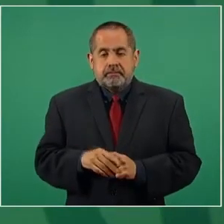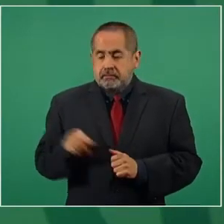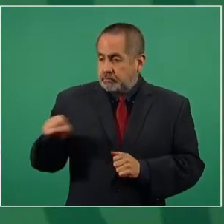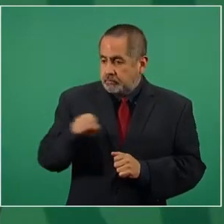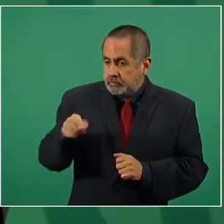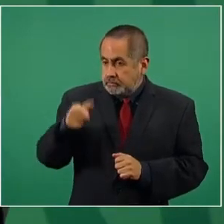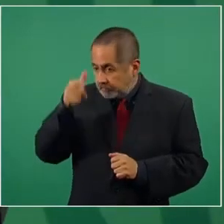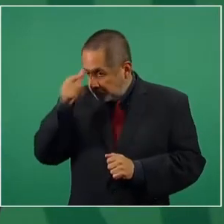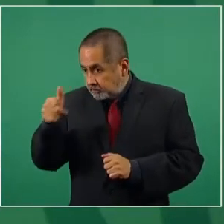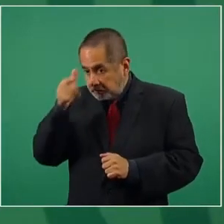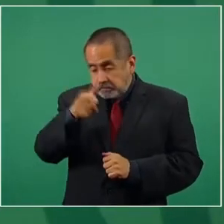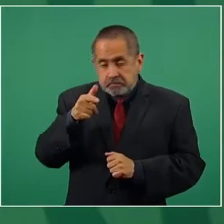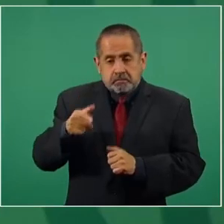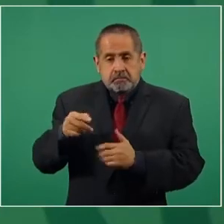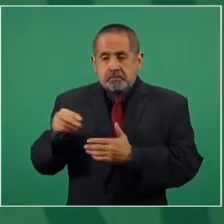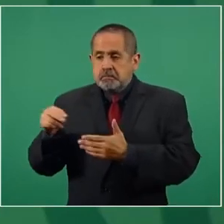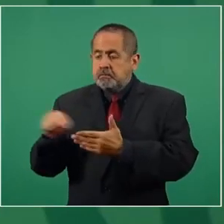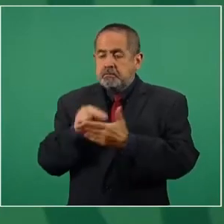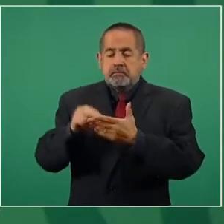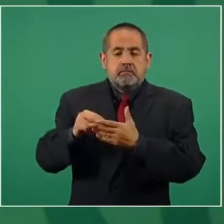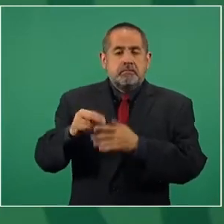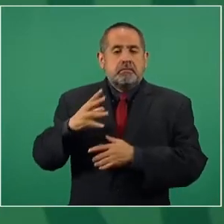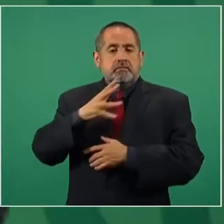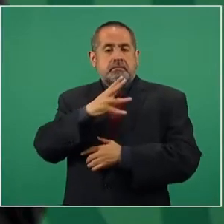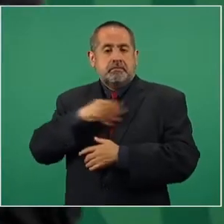suscribiendo acuerdos hijos